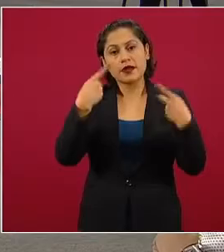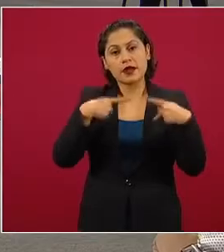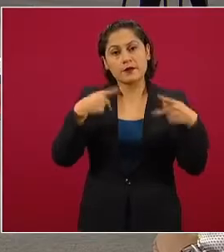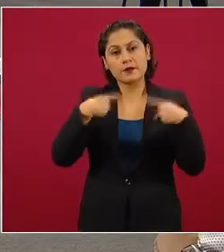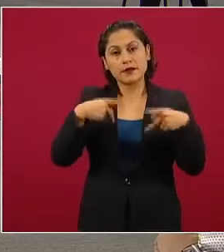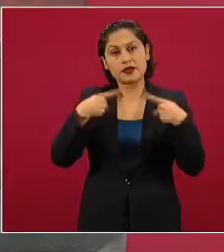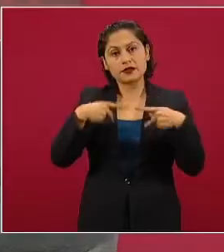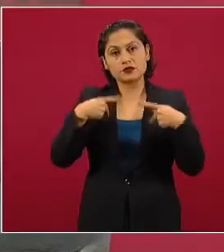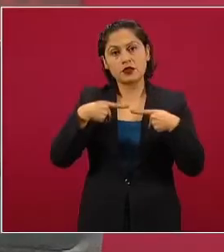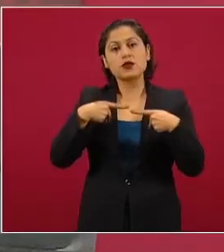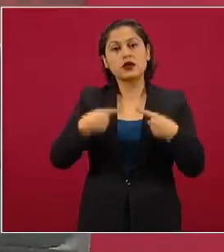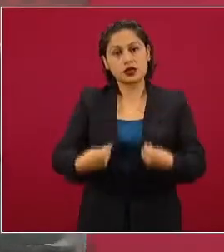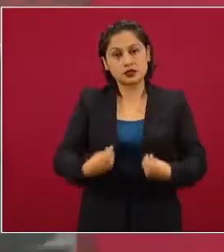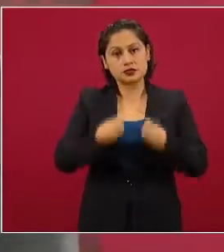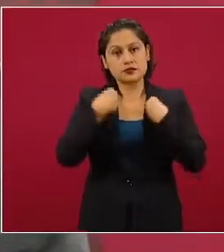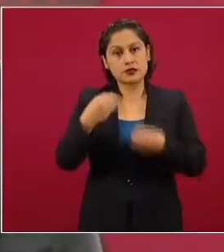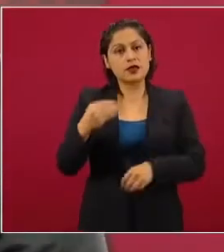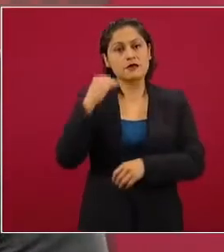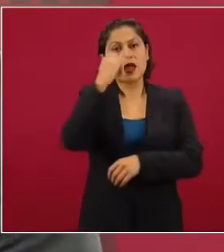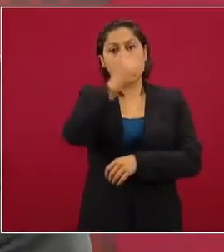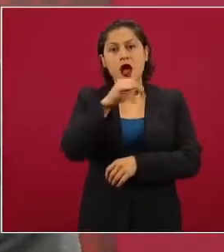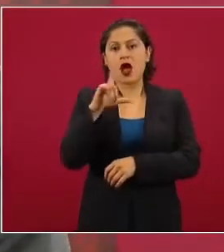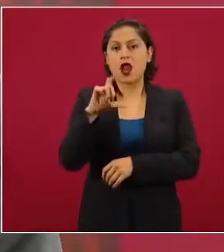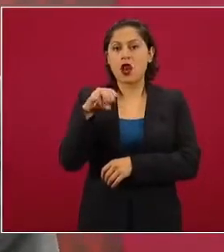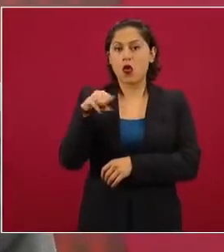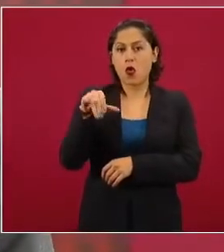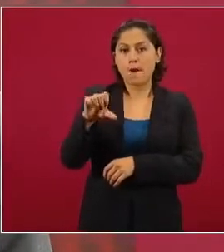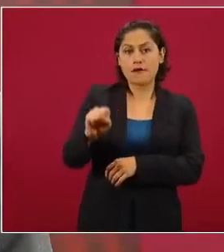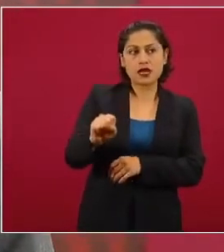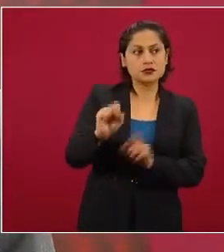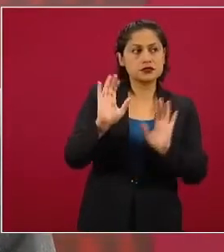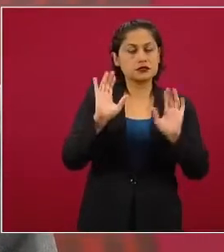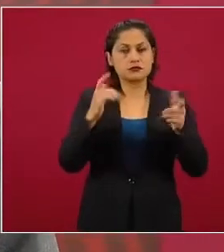en las lomas, es de todos,